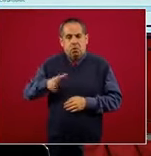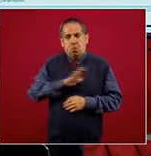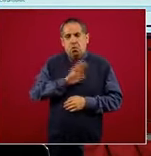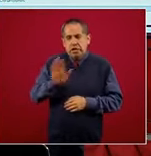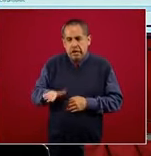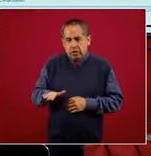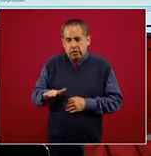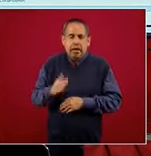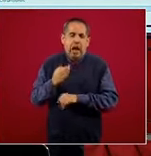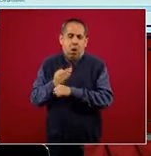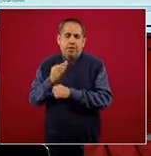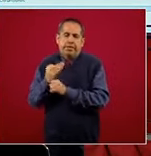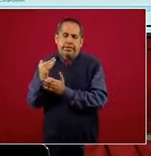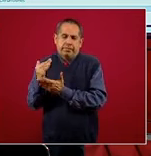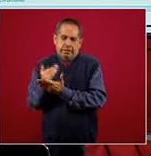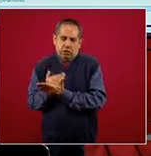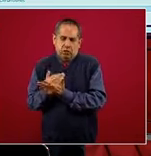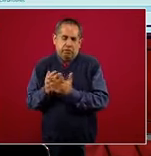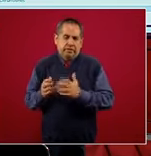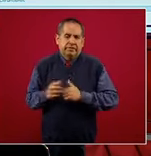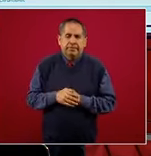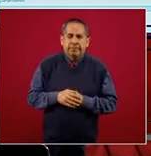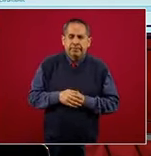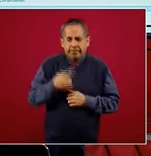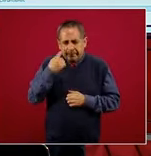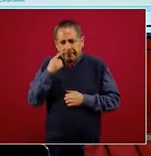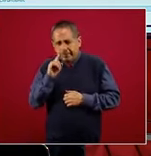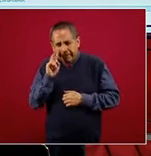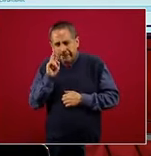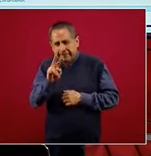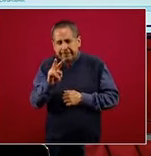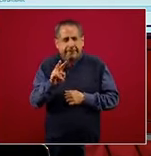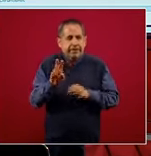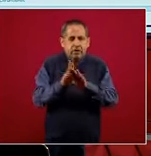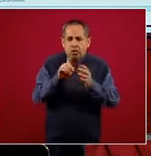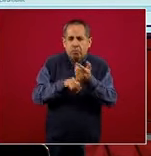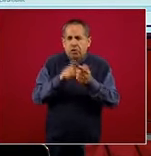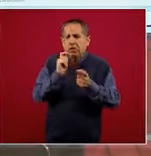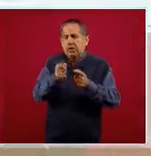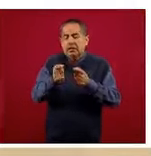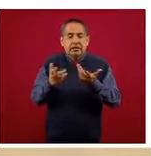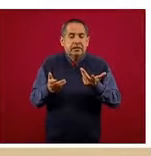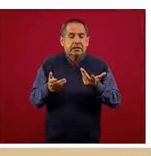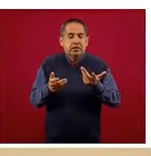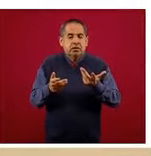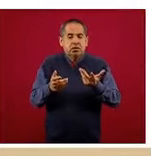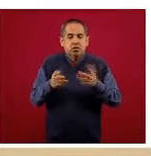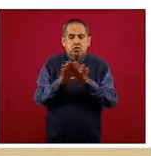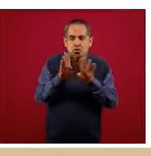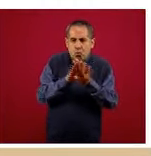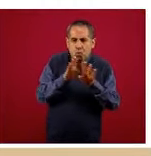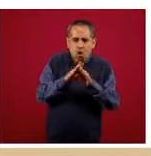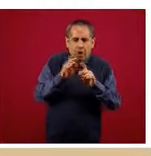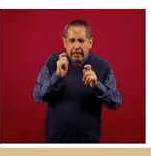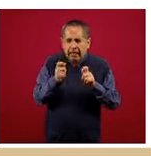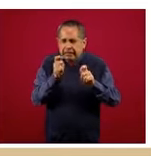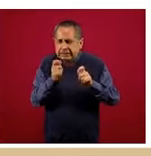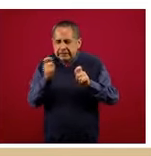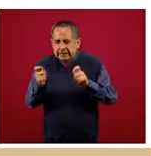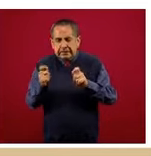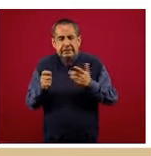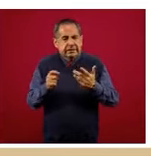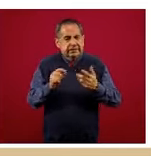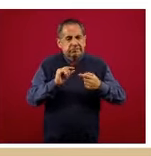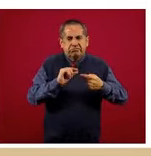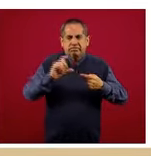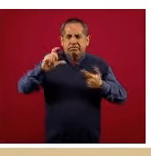defunciones. Los porcentajes de cambio que vemos al final de cada una de ellas representan cómo se ha comportado esta